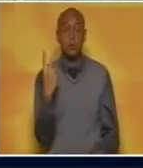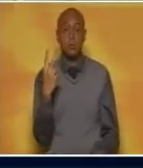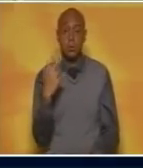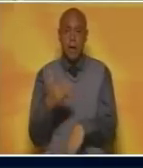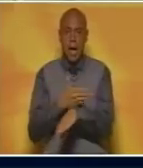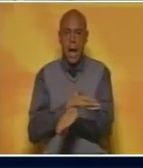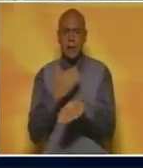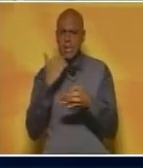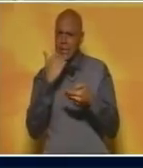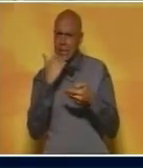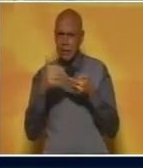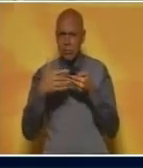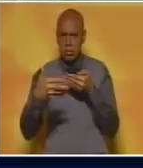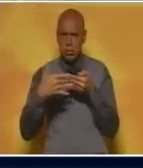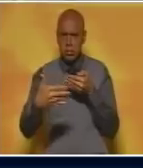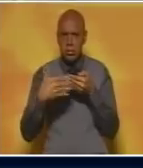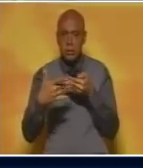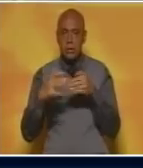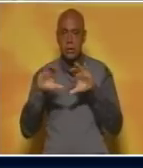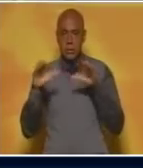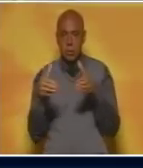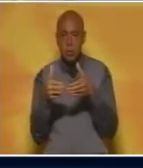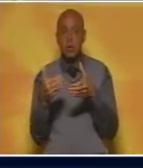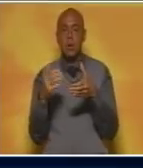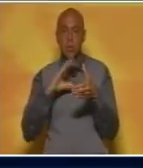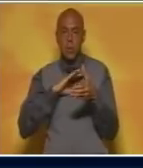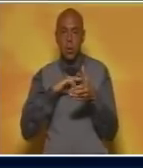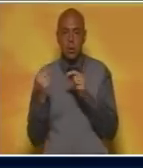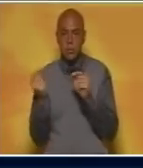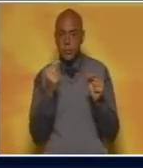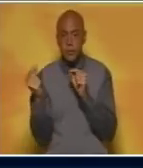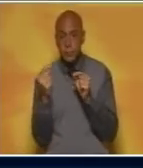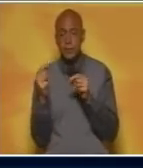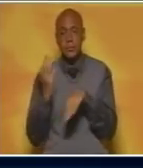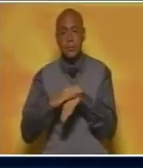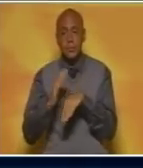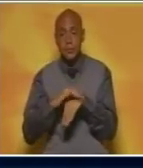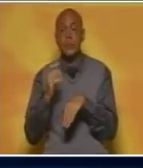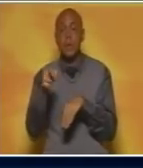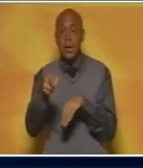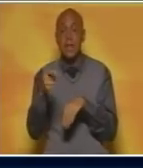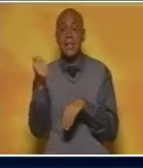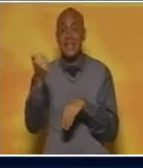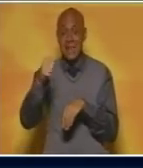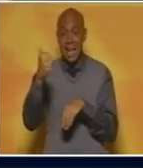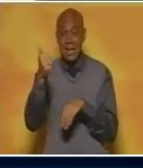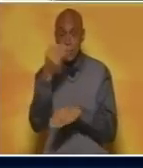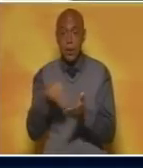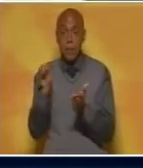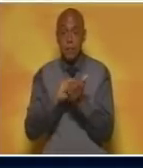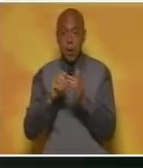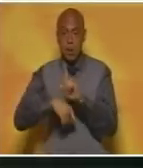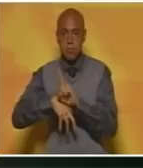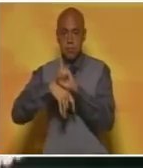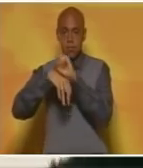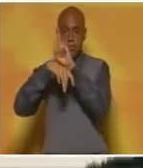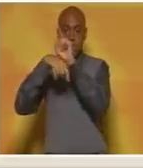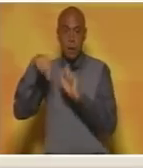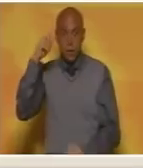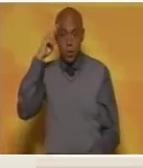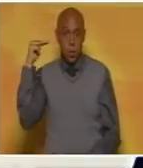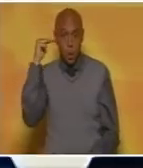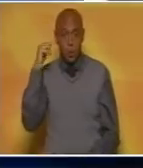antes de la fracasada reunión con Washington en Estocolmo. Se trata del duodécimo lanzamiento que realiza Corea del Norte este año.